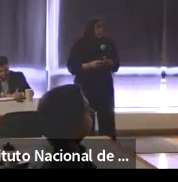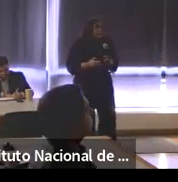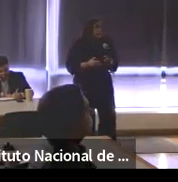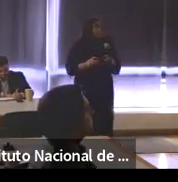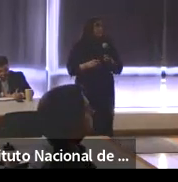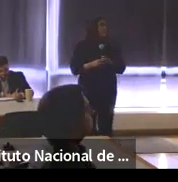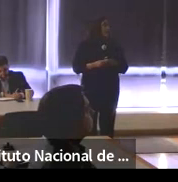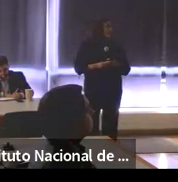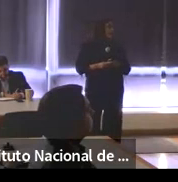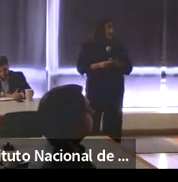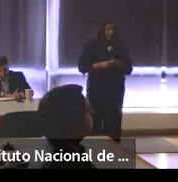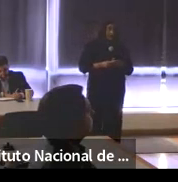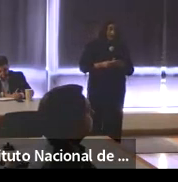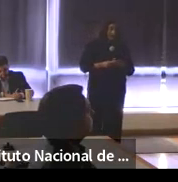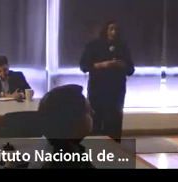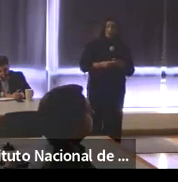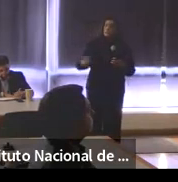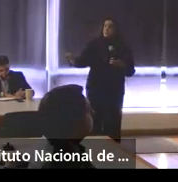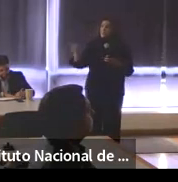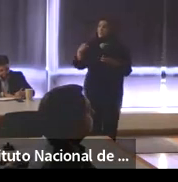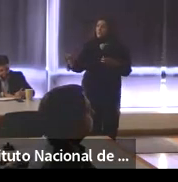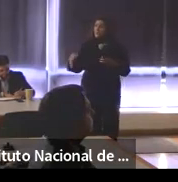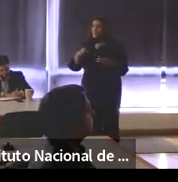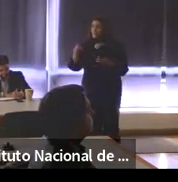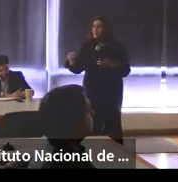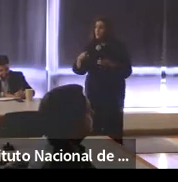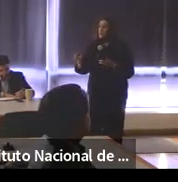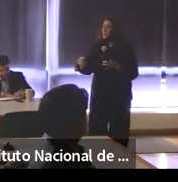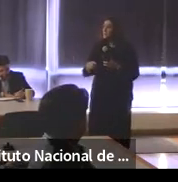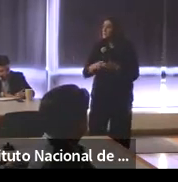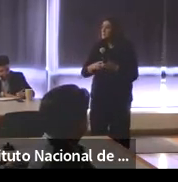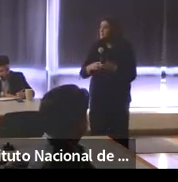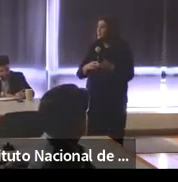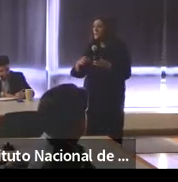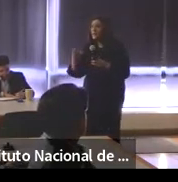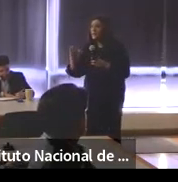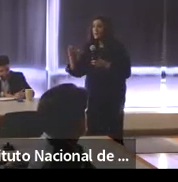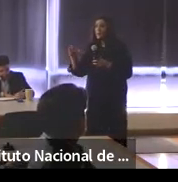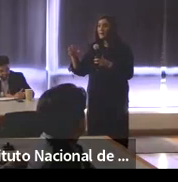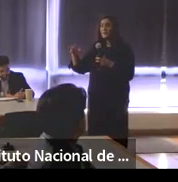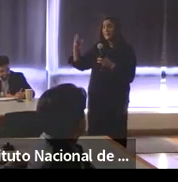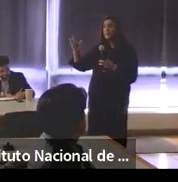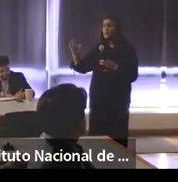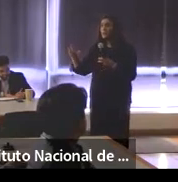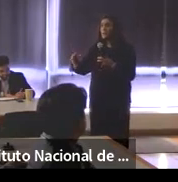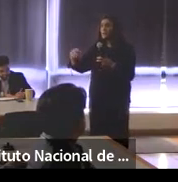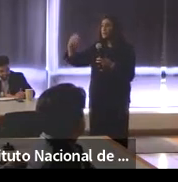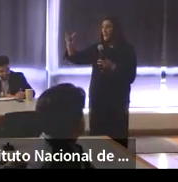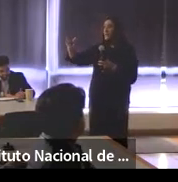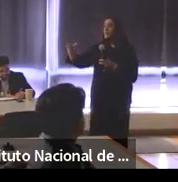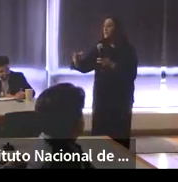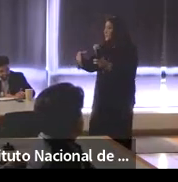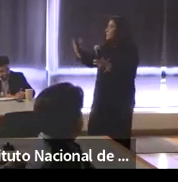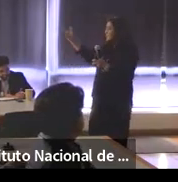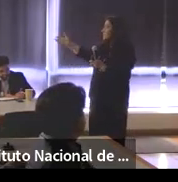bueno y justamente creo que aquí tienen mucho que ver porque entiendo que